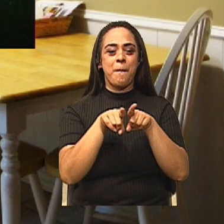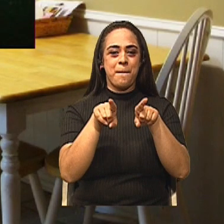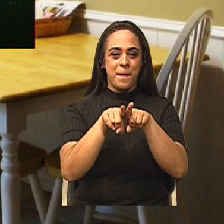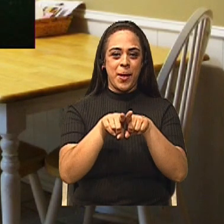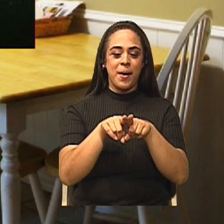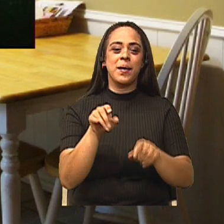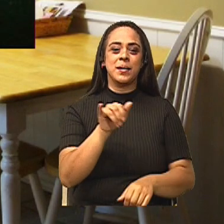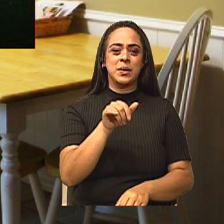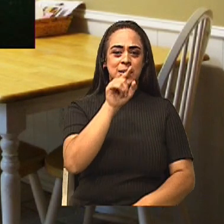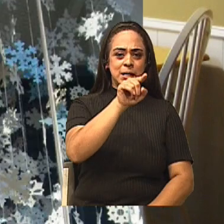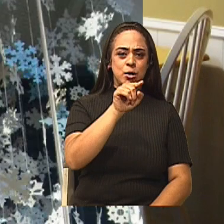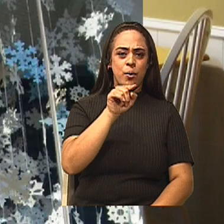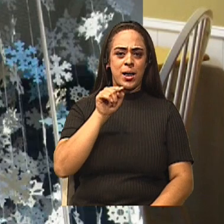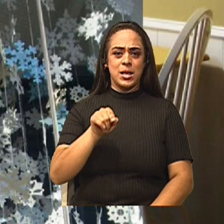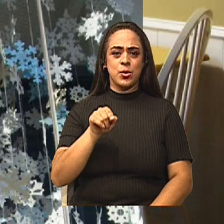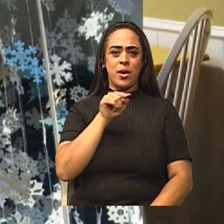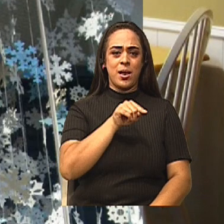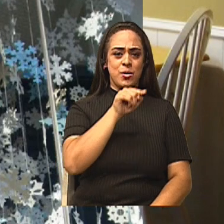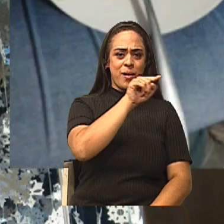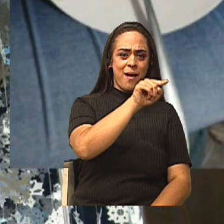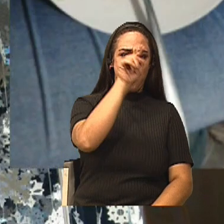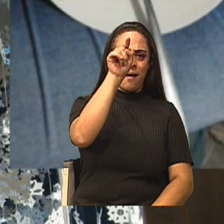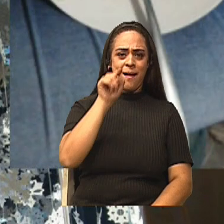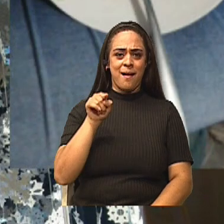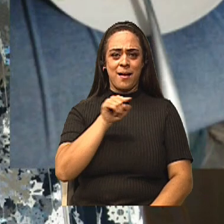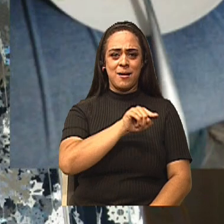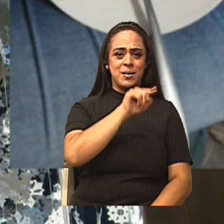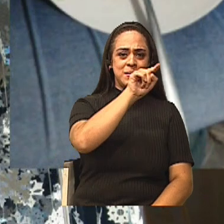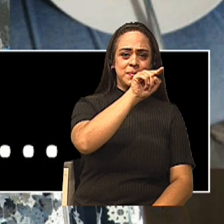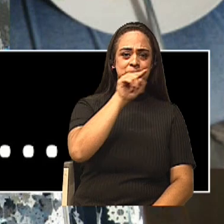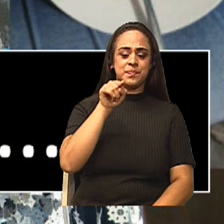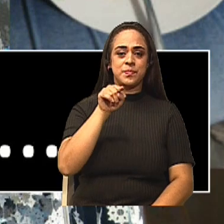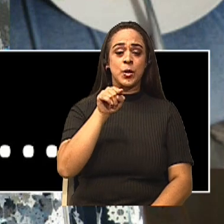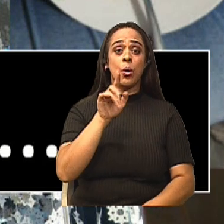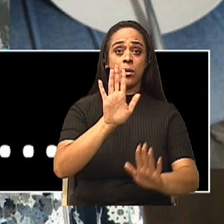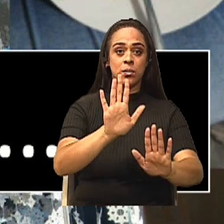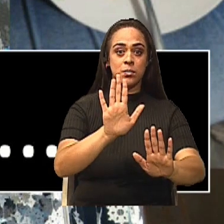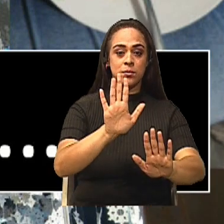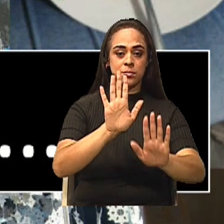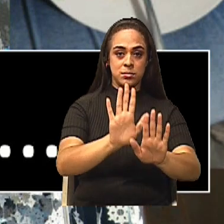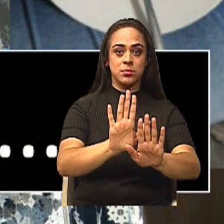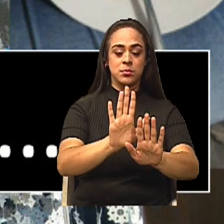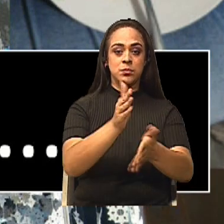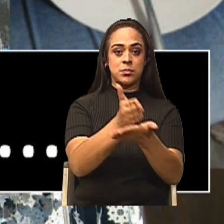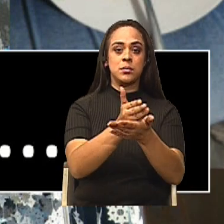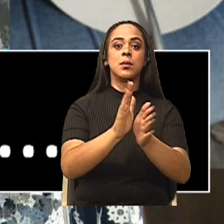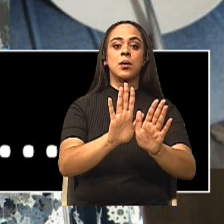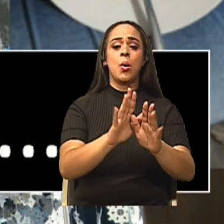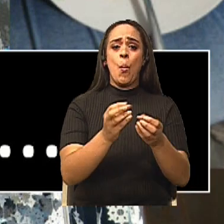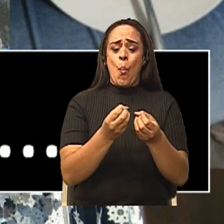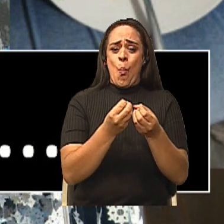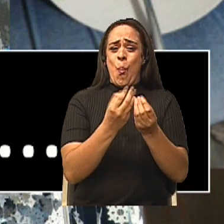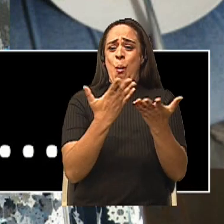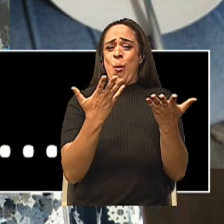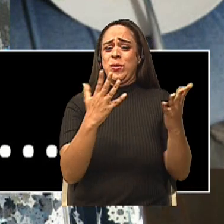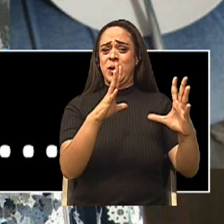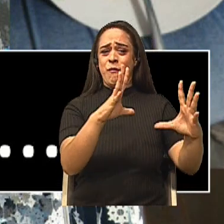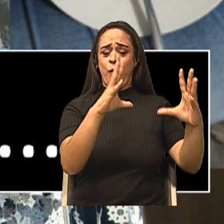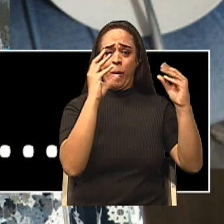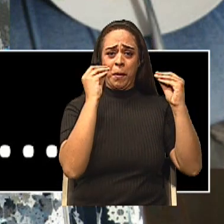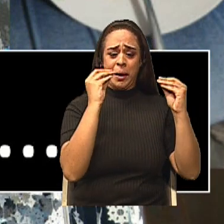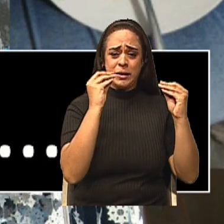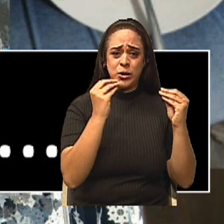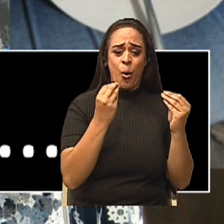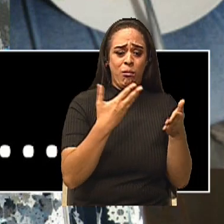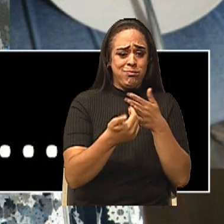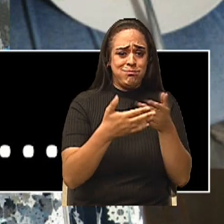esto, y esto, y esto, y esto, y esto, y esto. Un momento, es demasiada información, cualquier cosa es